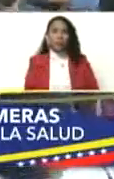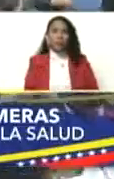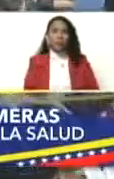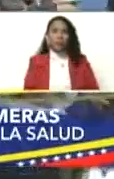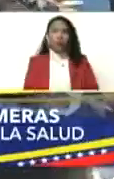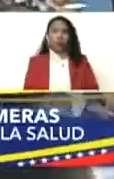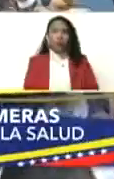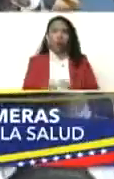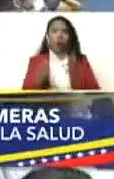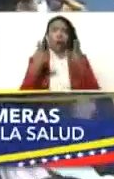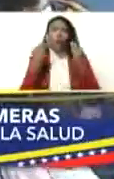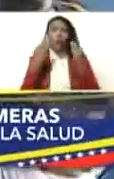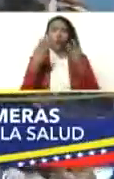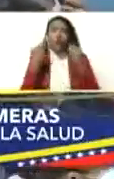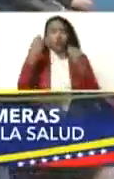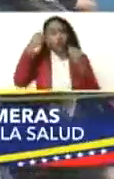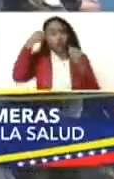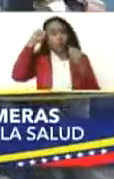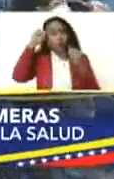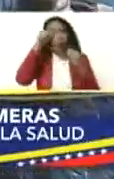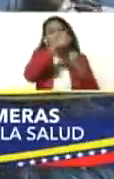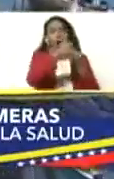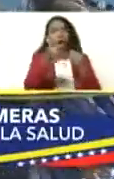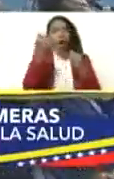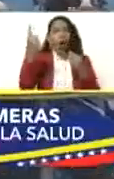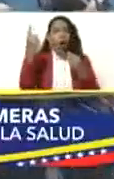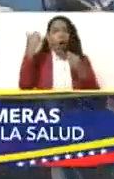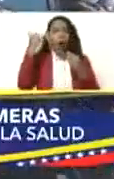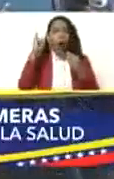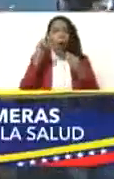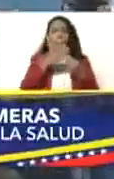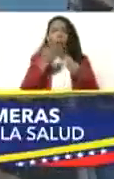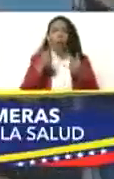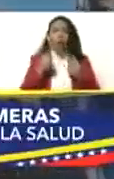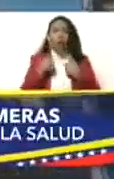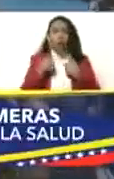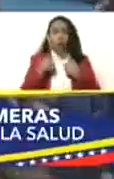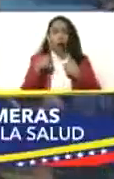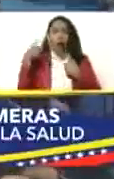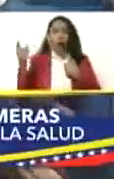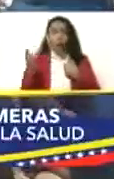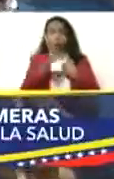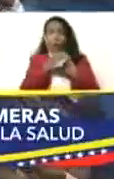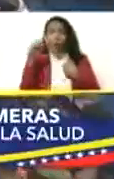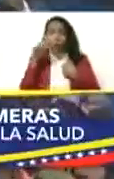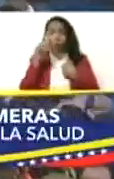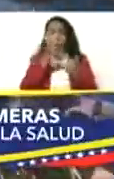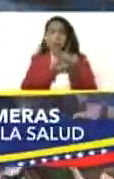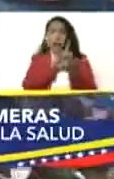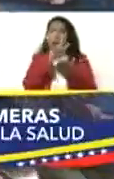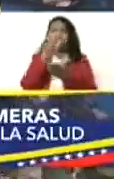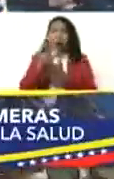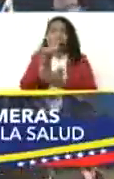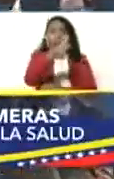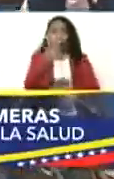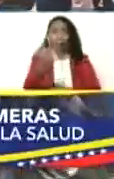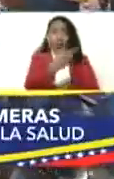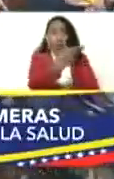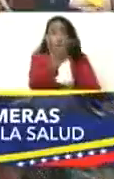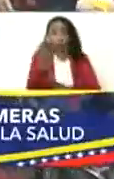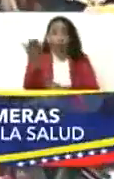Hay muchísimos recuerdos, cada quien los ha de tener presente mejor que yo. Eso es lo maravilloso de un viaje. Cada uno de ustedes ha de